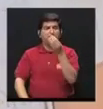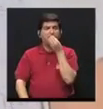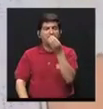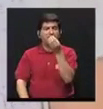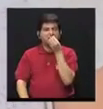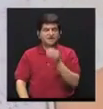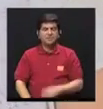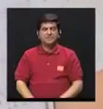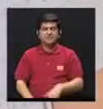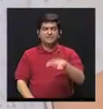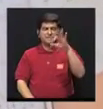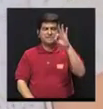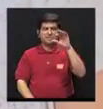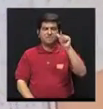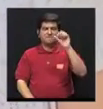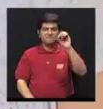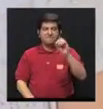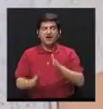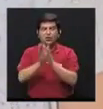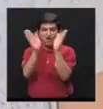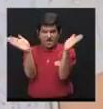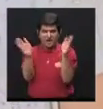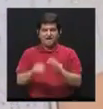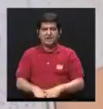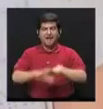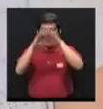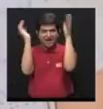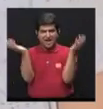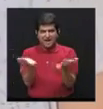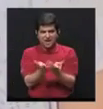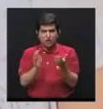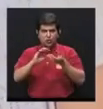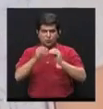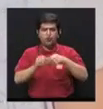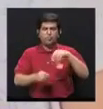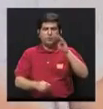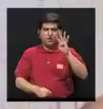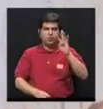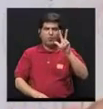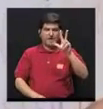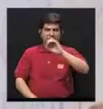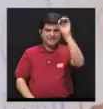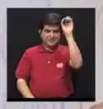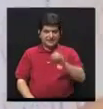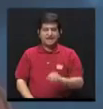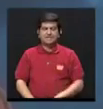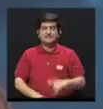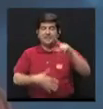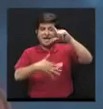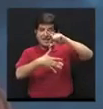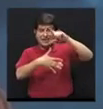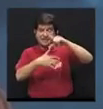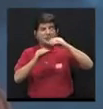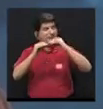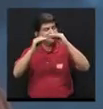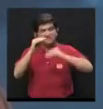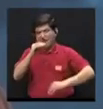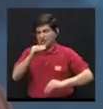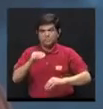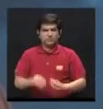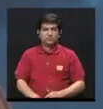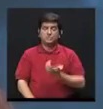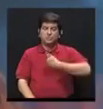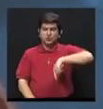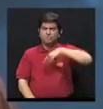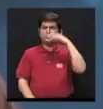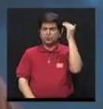da en general, globalmente, una cifra de 43% y en América Latina mucho menos. Y nosotros